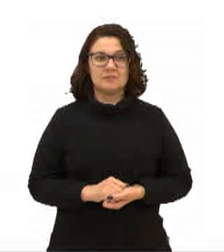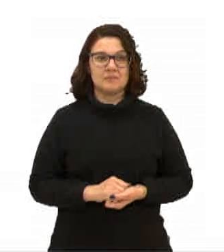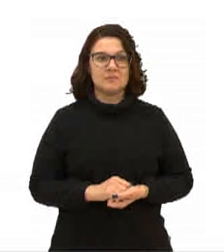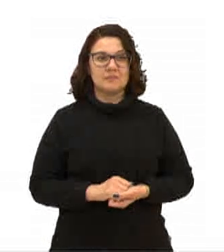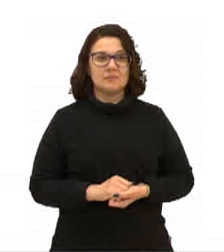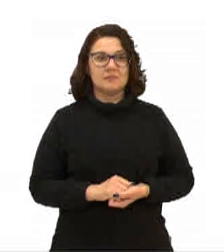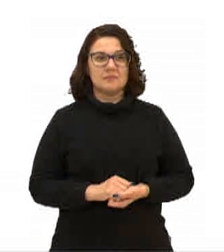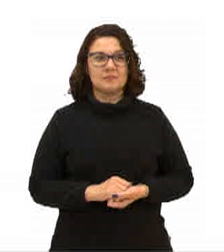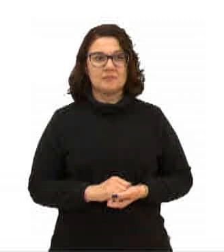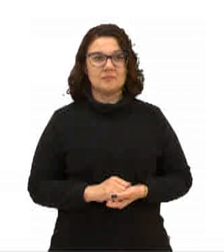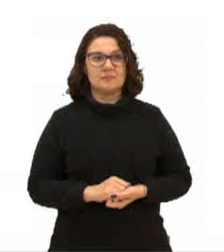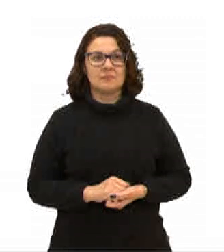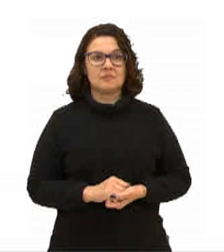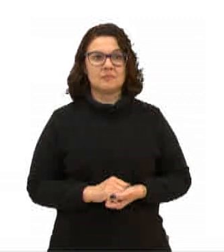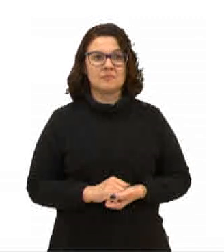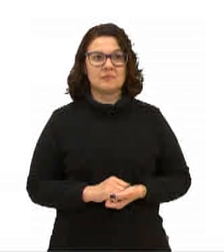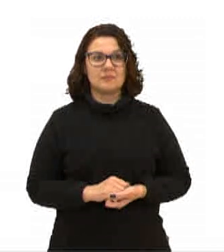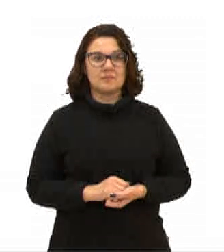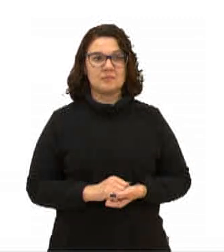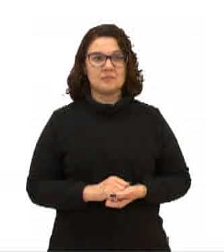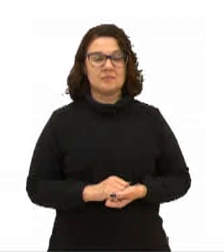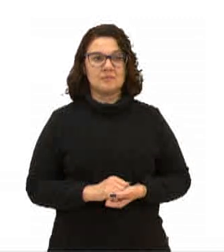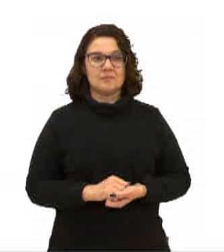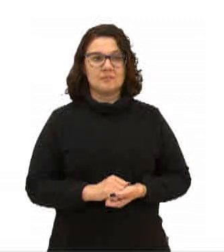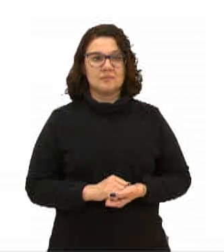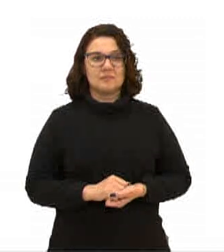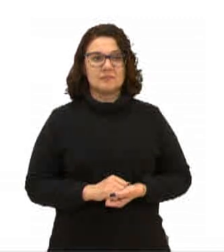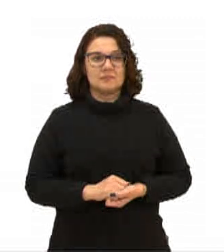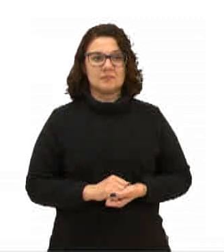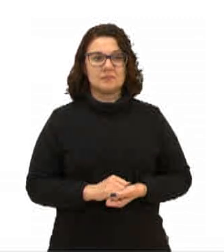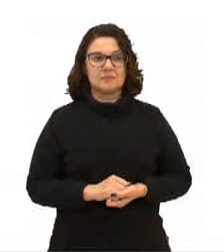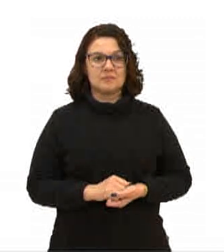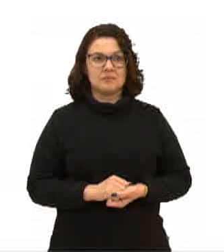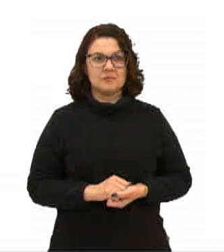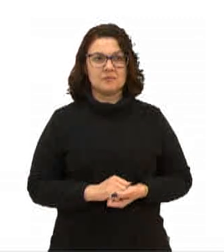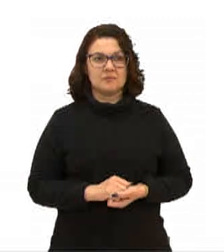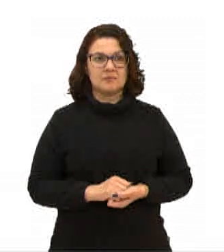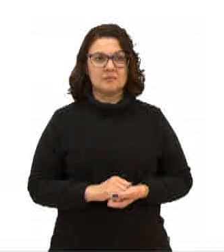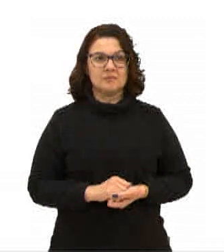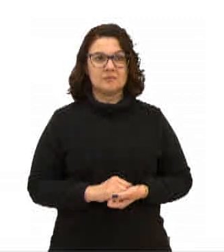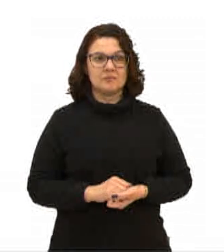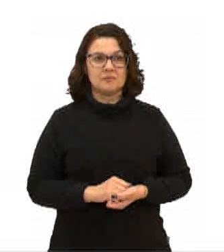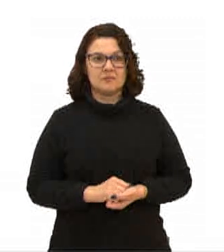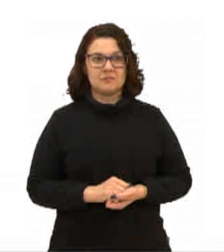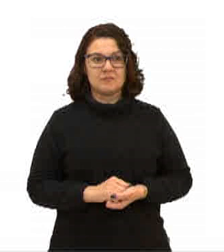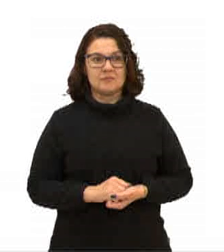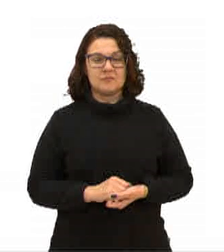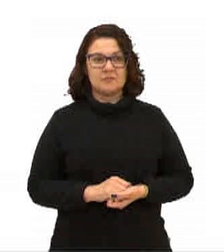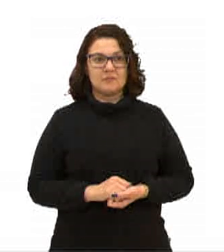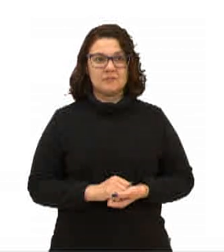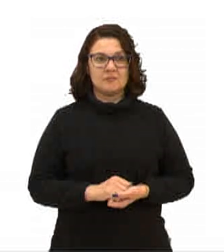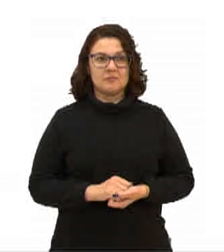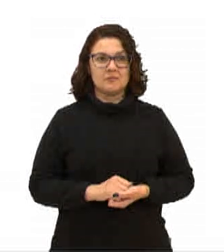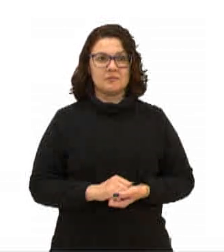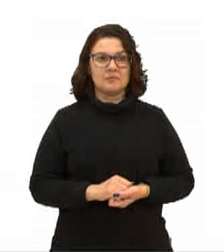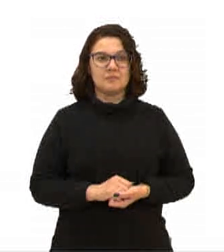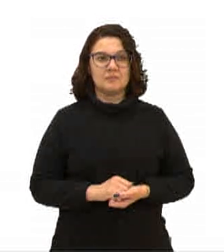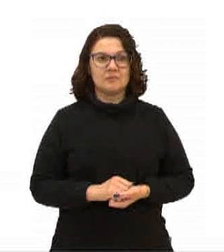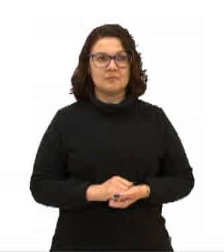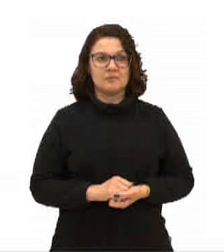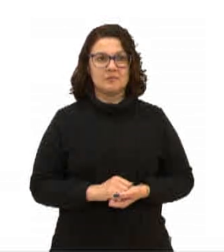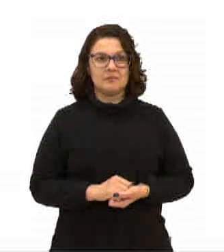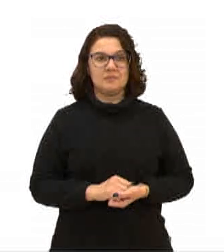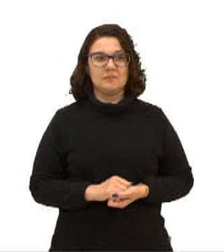el cohete o nave. En la 10 el bus o autobús. En la 11 la bicicleta